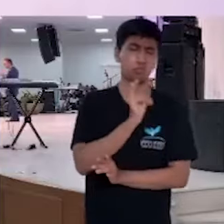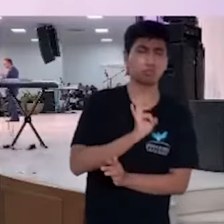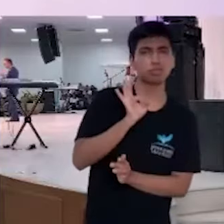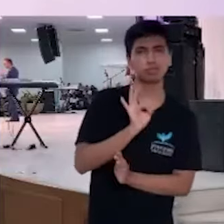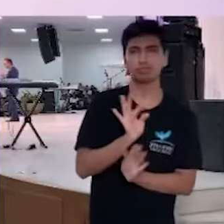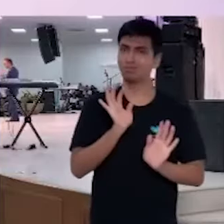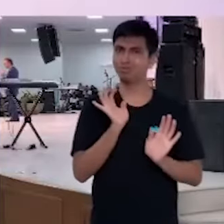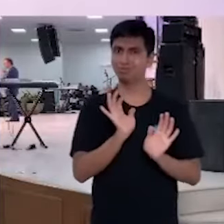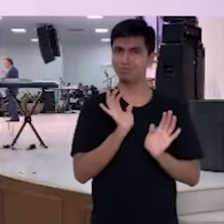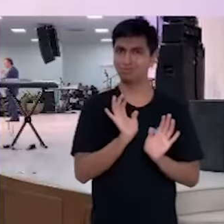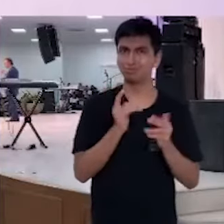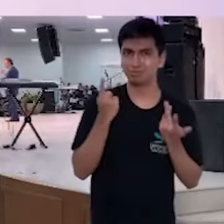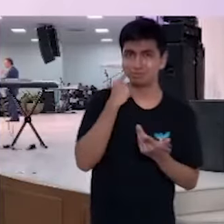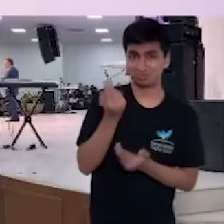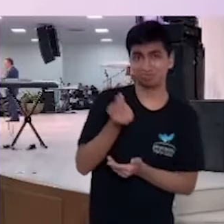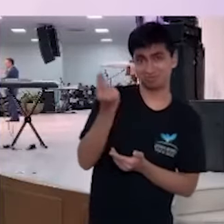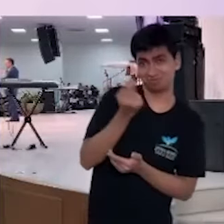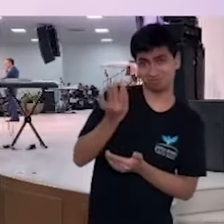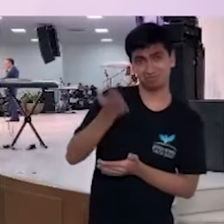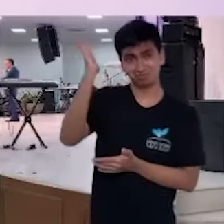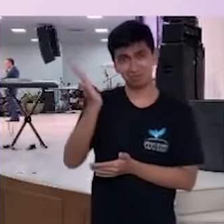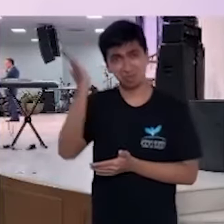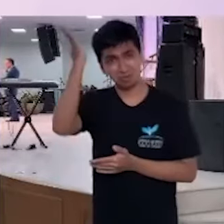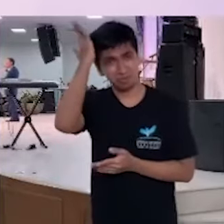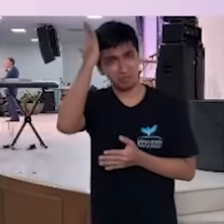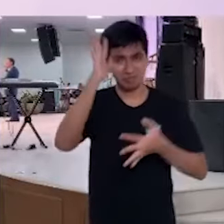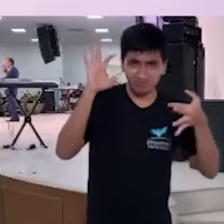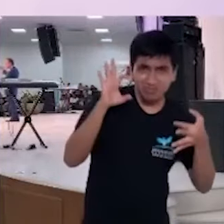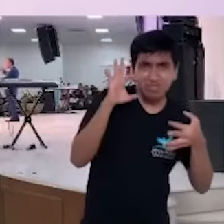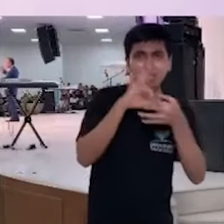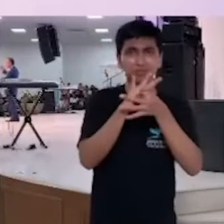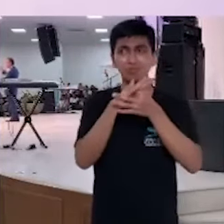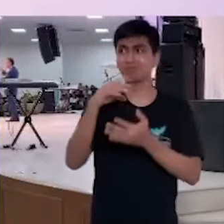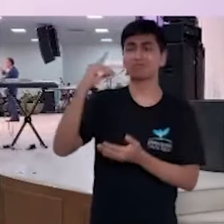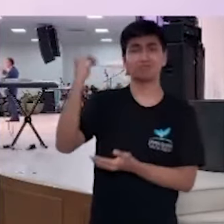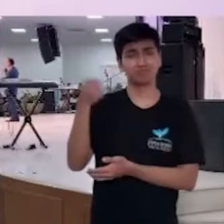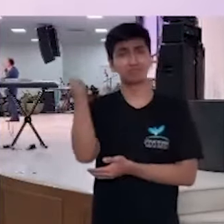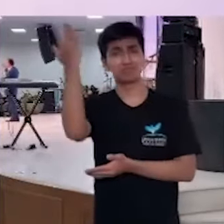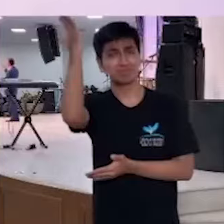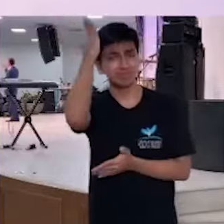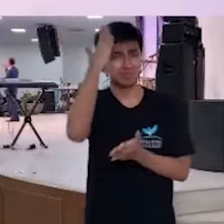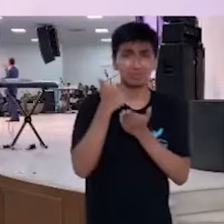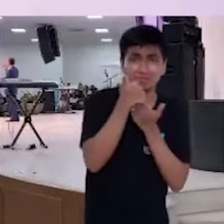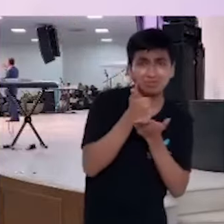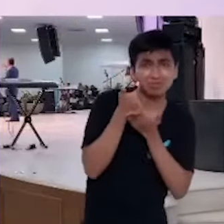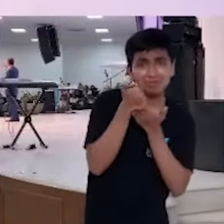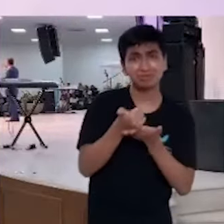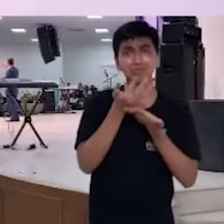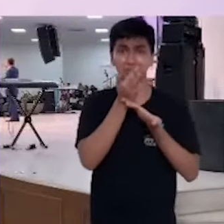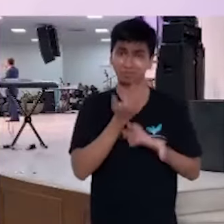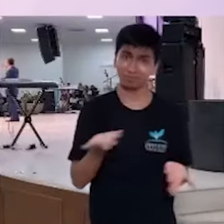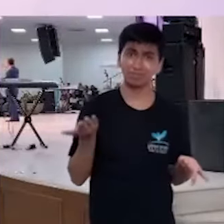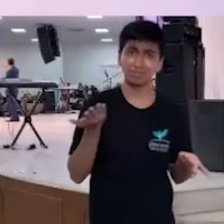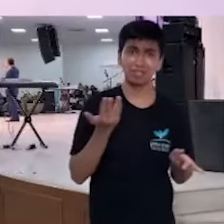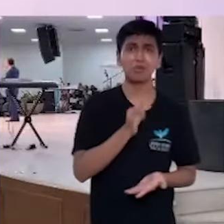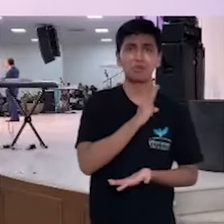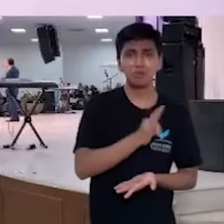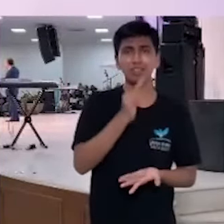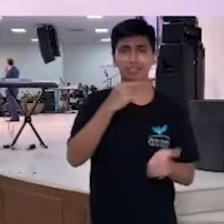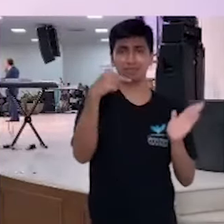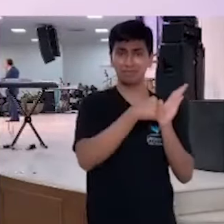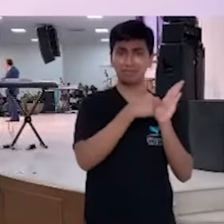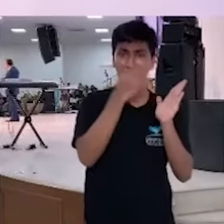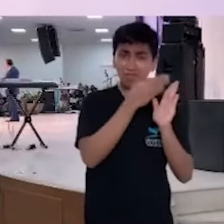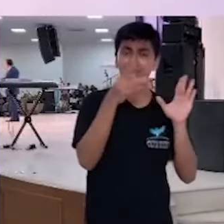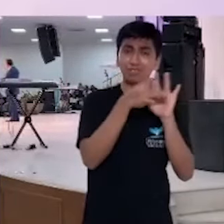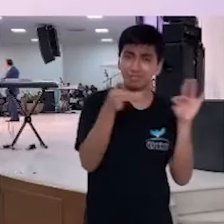propias decisiones sin consultarlo, a pesar de que la Escritura nos manda y nos dice que es en la multitud de consejeros que se